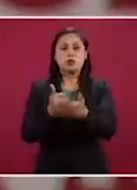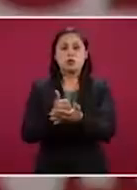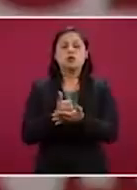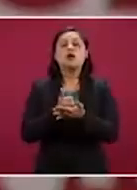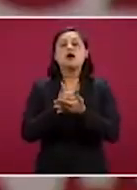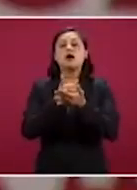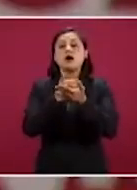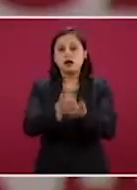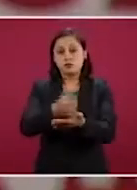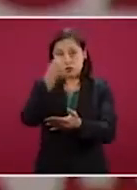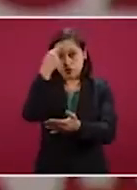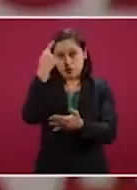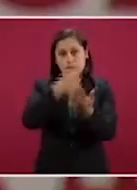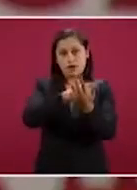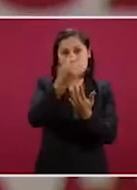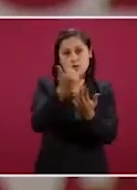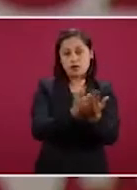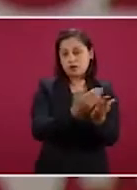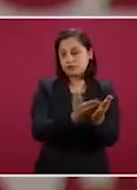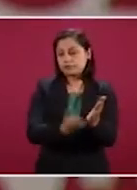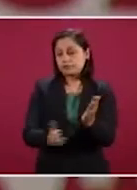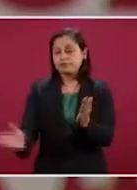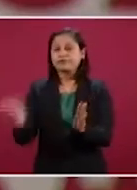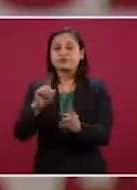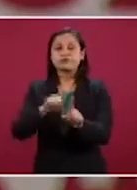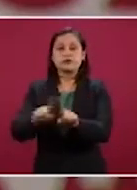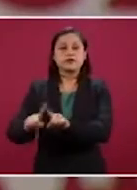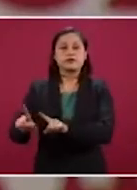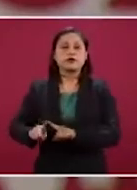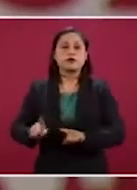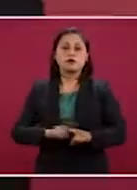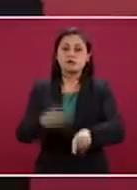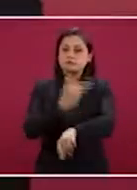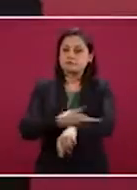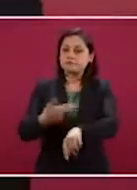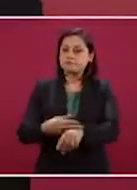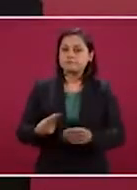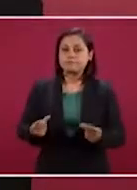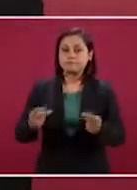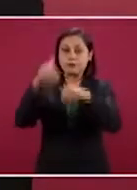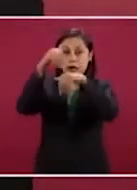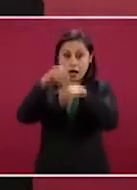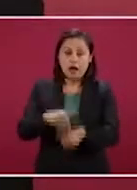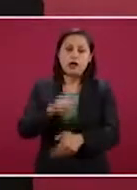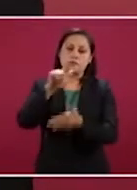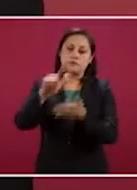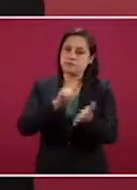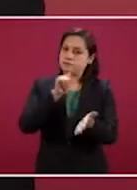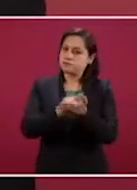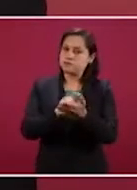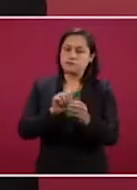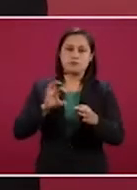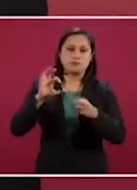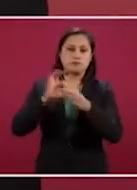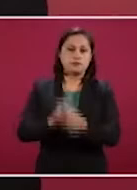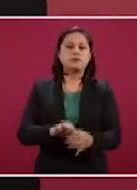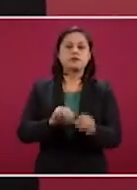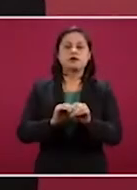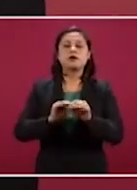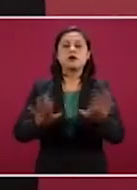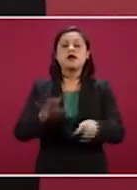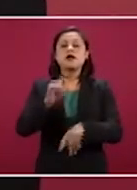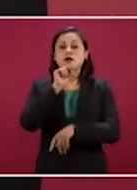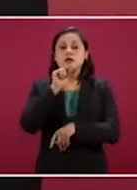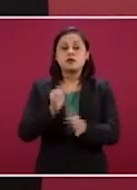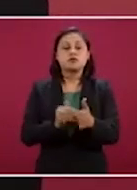proyectos, agilizar los trámites en estricto apego a la ley y resolver los principales obstáculos que se